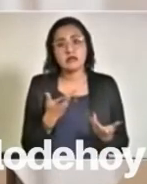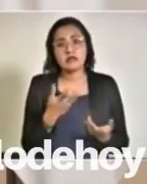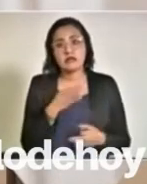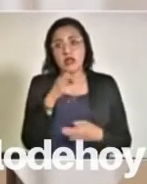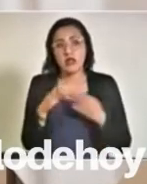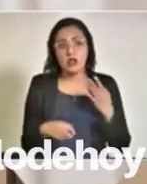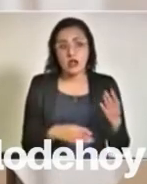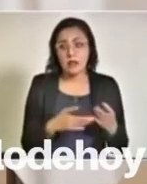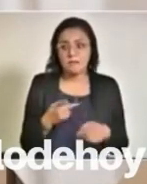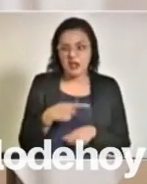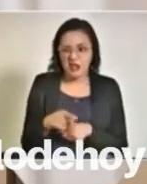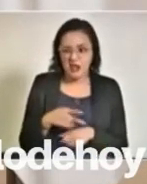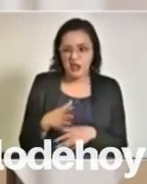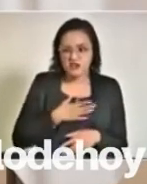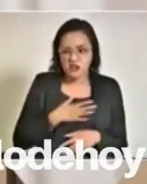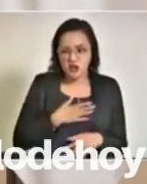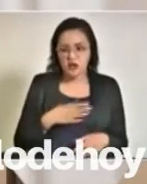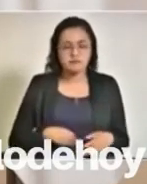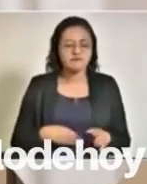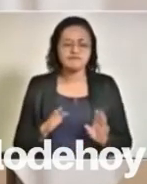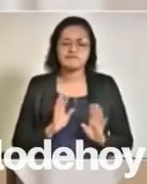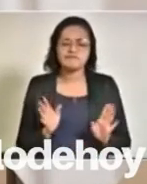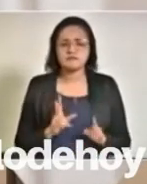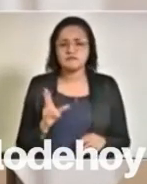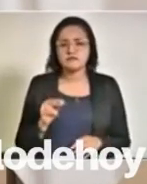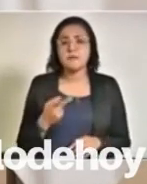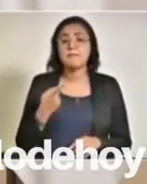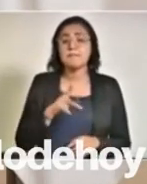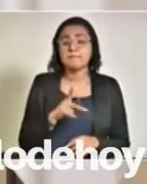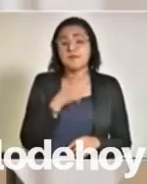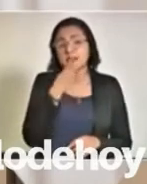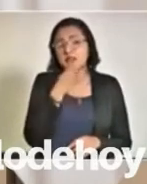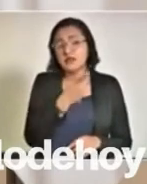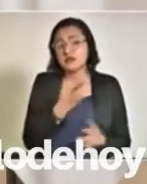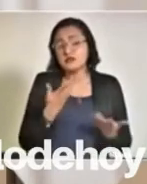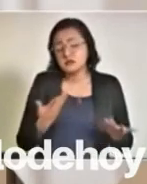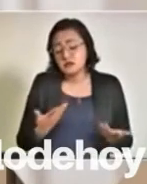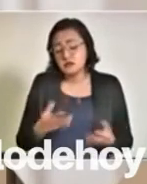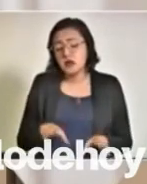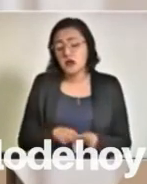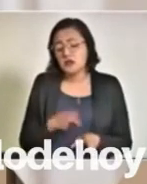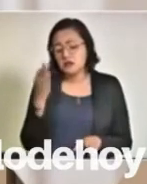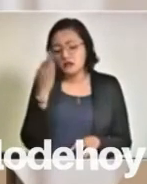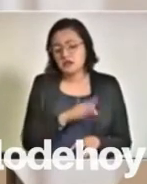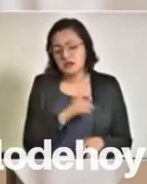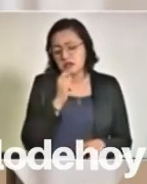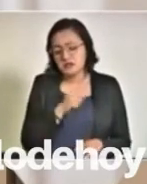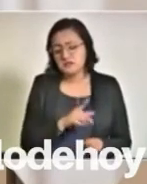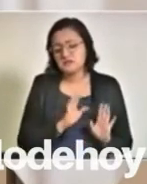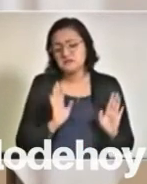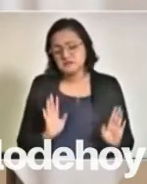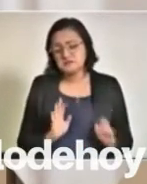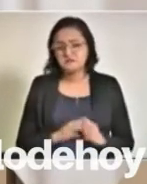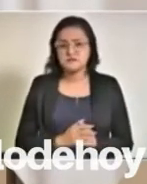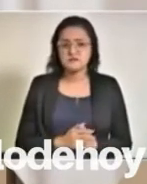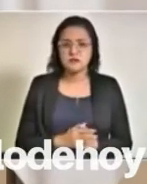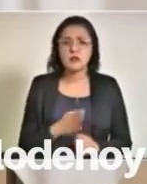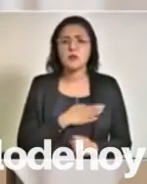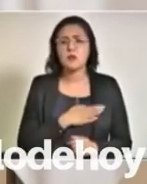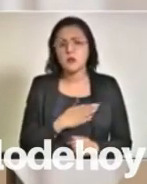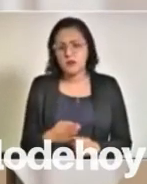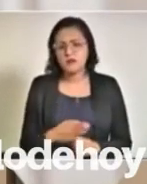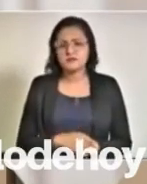ningún delito sí pero lo señaló también como falso igual